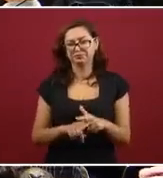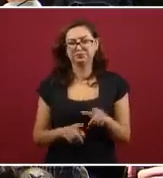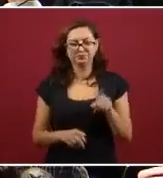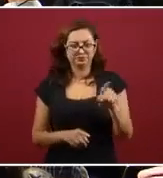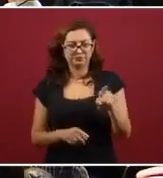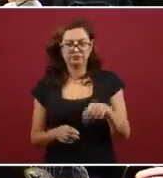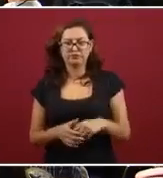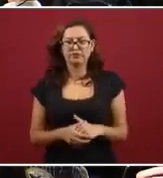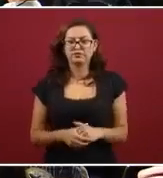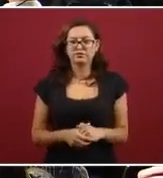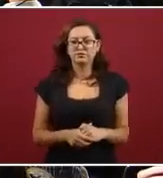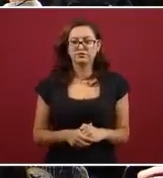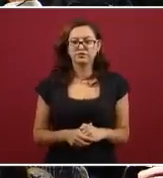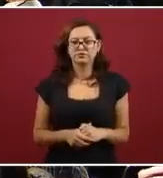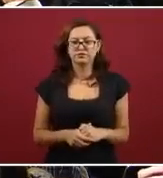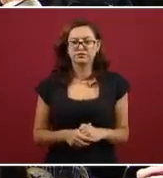acá,